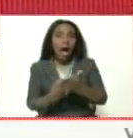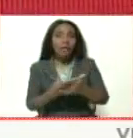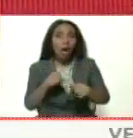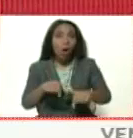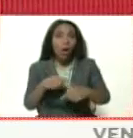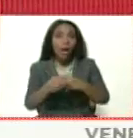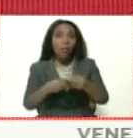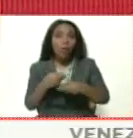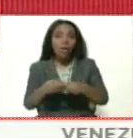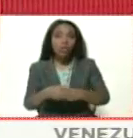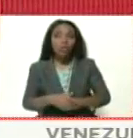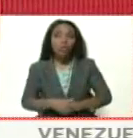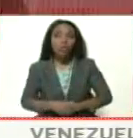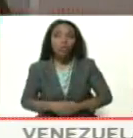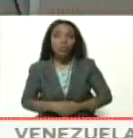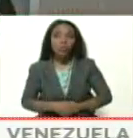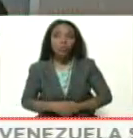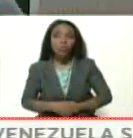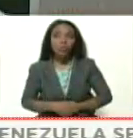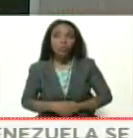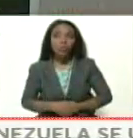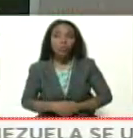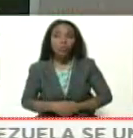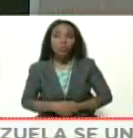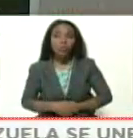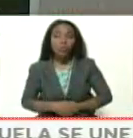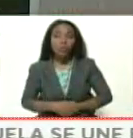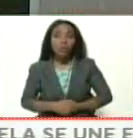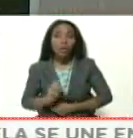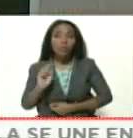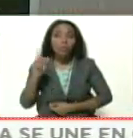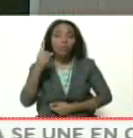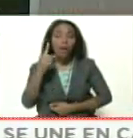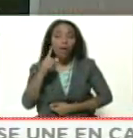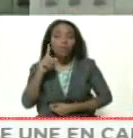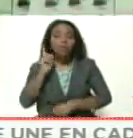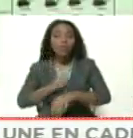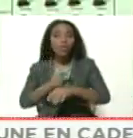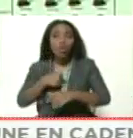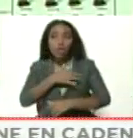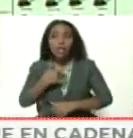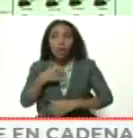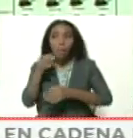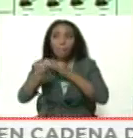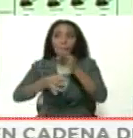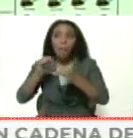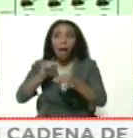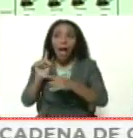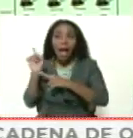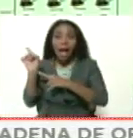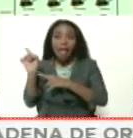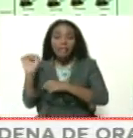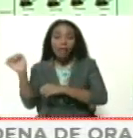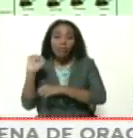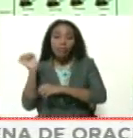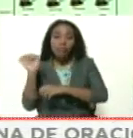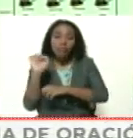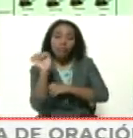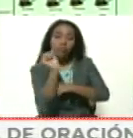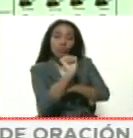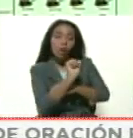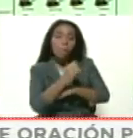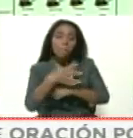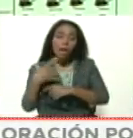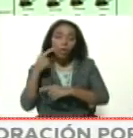a mencionar. Entonces este es el primer evento que quiero mencionarle. Se incauta una camioneta Renault y en